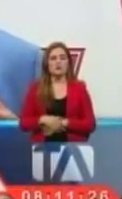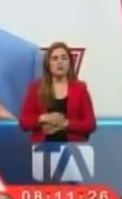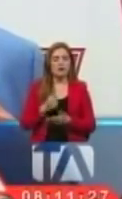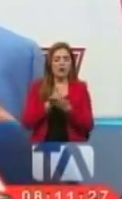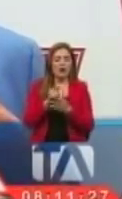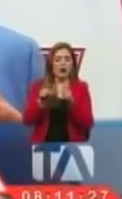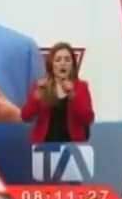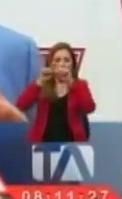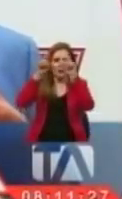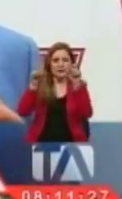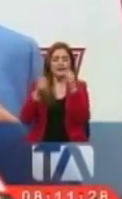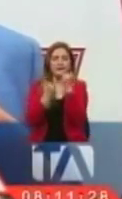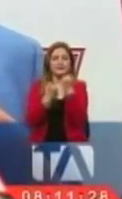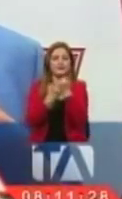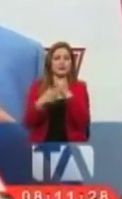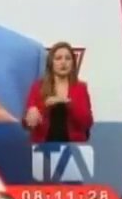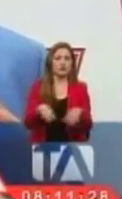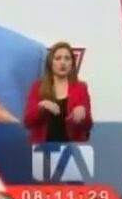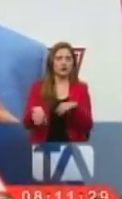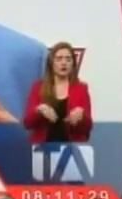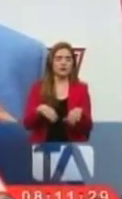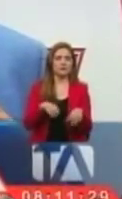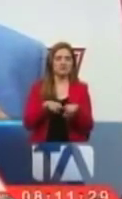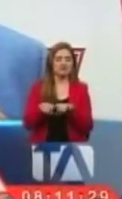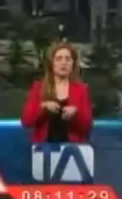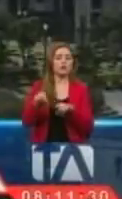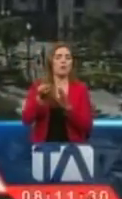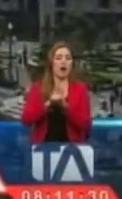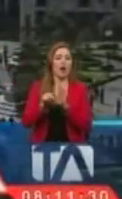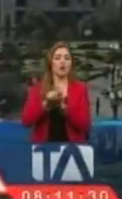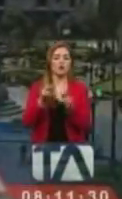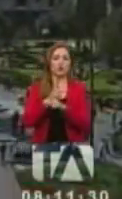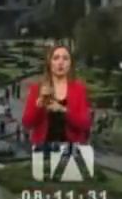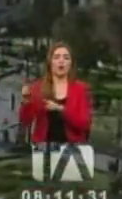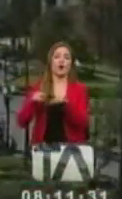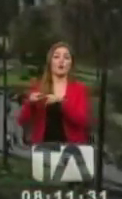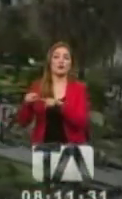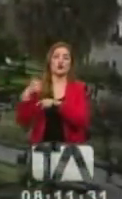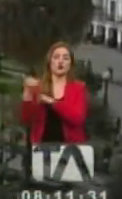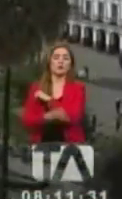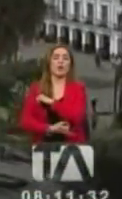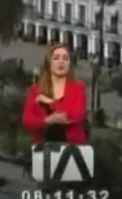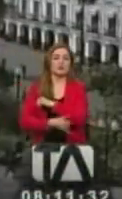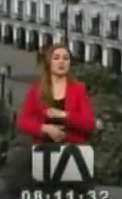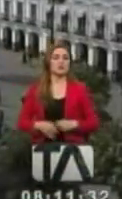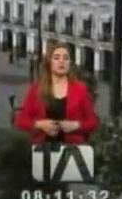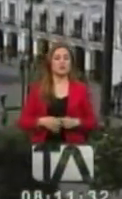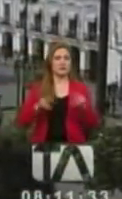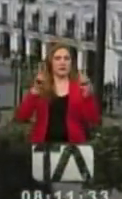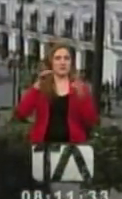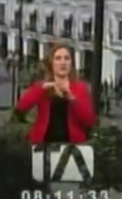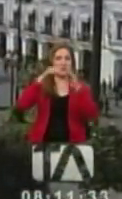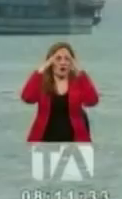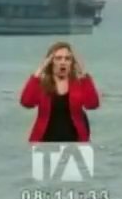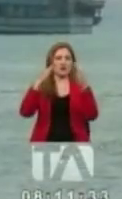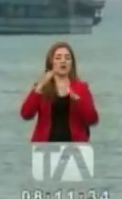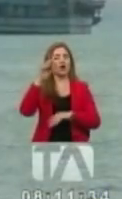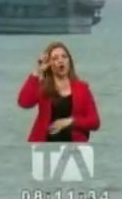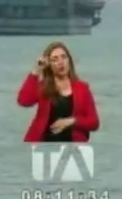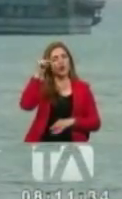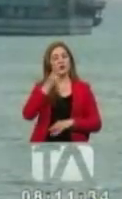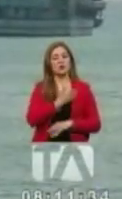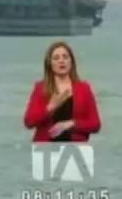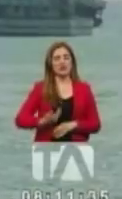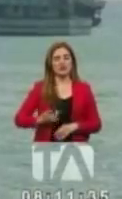fomentar toda actividad para brindar más competitividad este por ahora es un tema que aún está en debate casa dentro luego